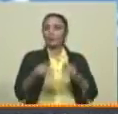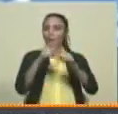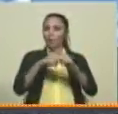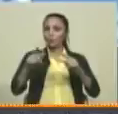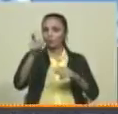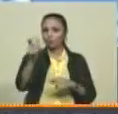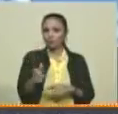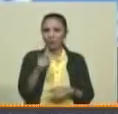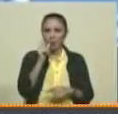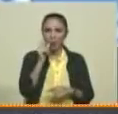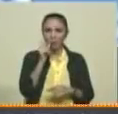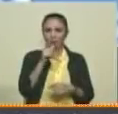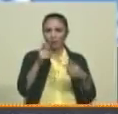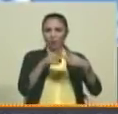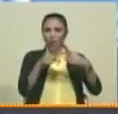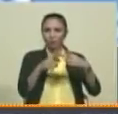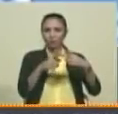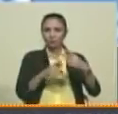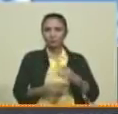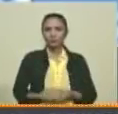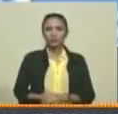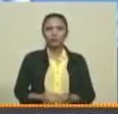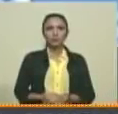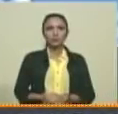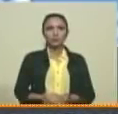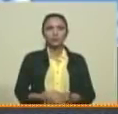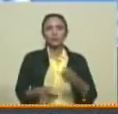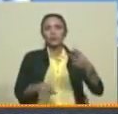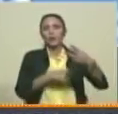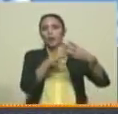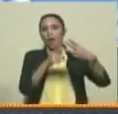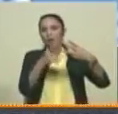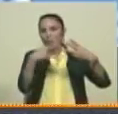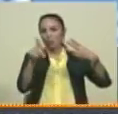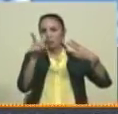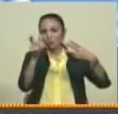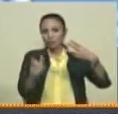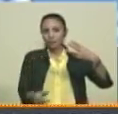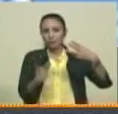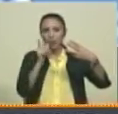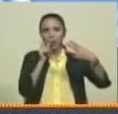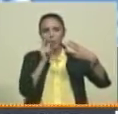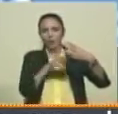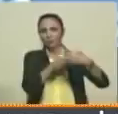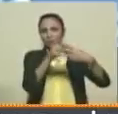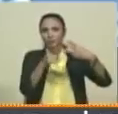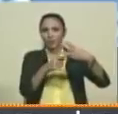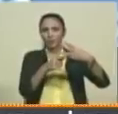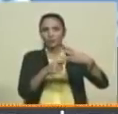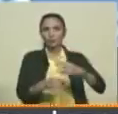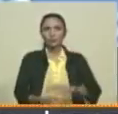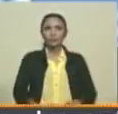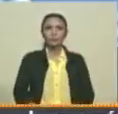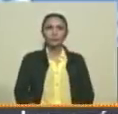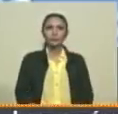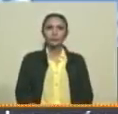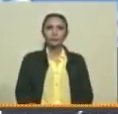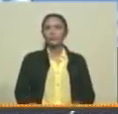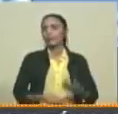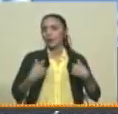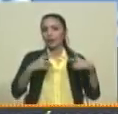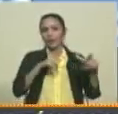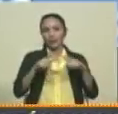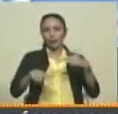Ceballos, y el comandante de la Milicia Nacional Bolivariana, el comandante general Leal Tellería, ya